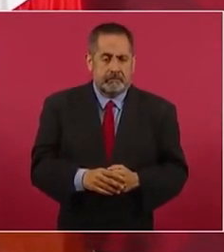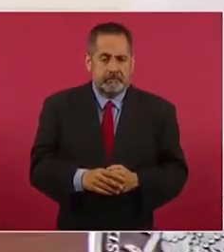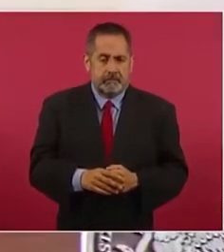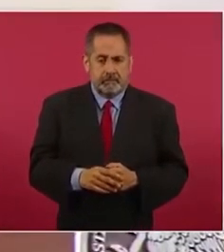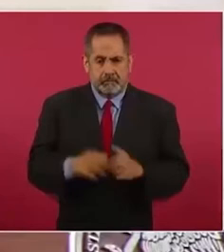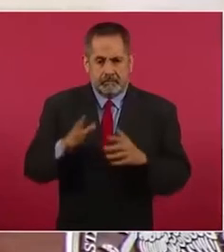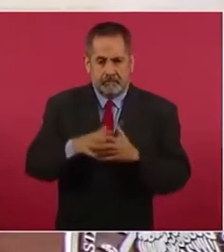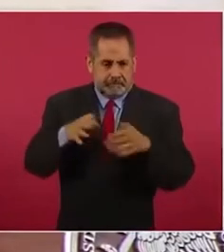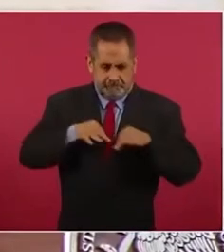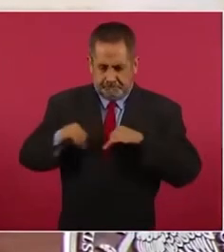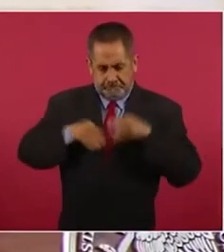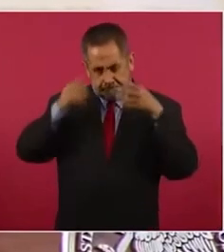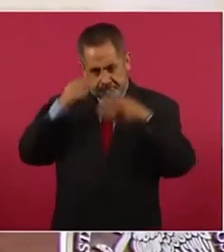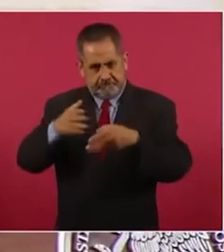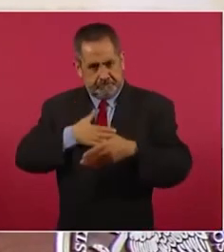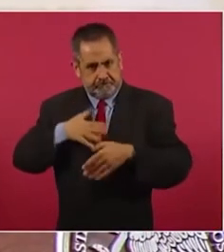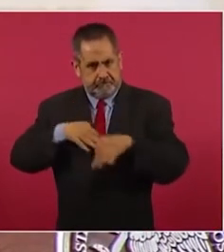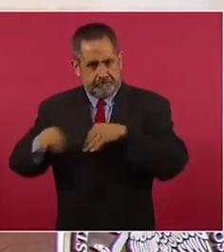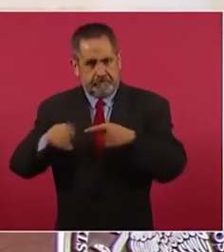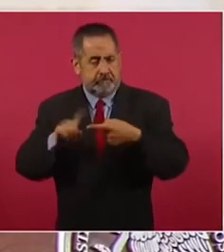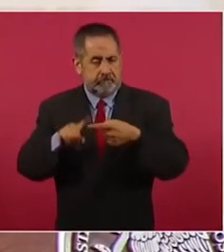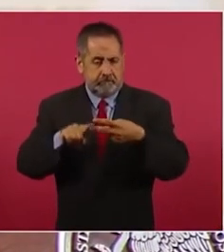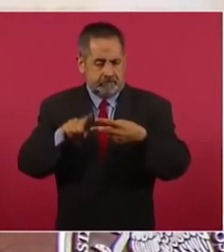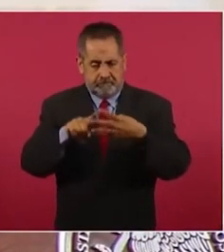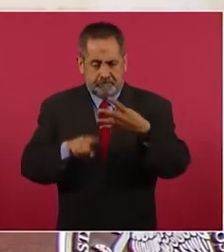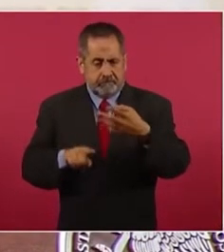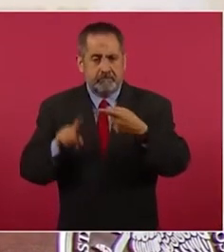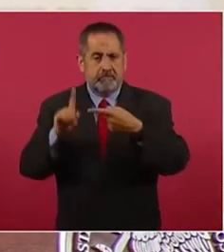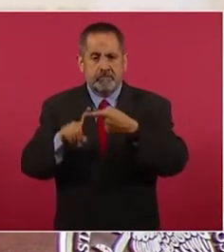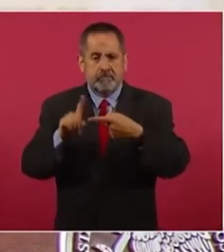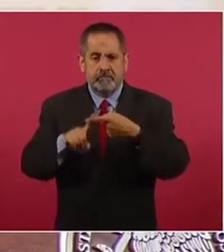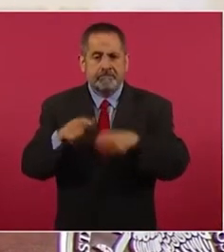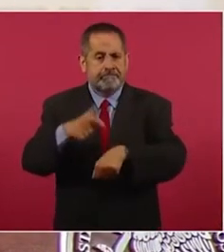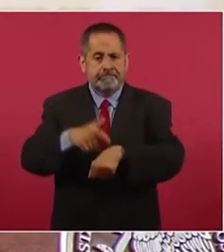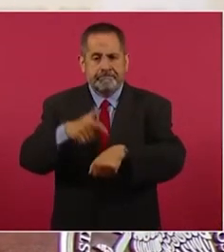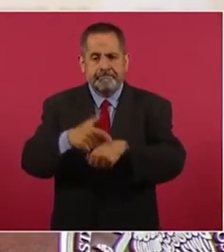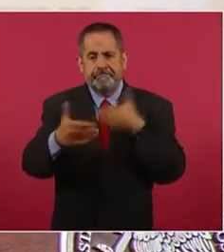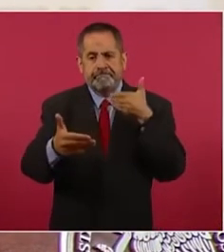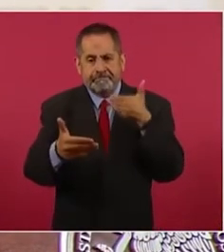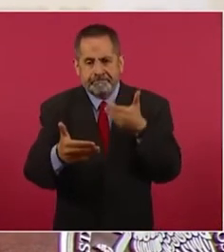de acuerdo a mi trabajo, diría el tiempo